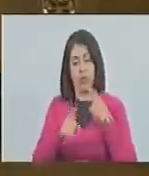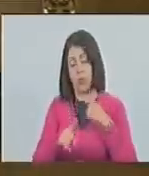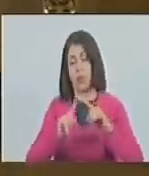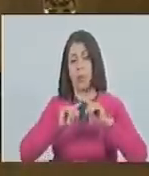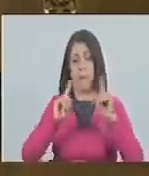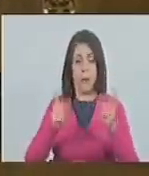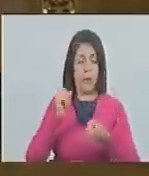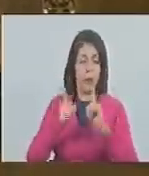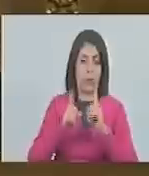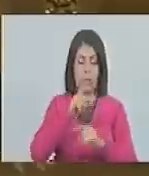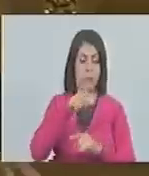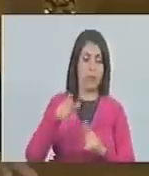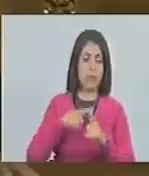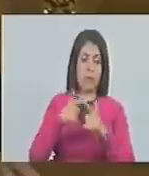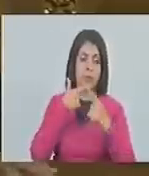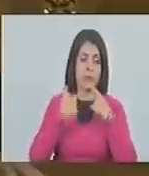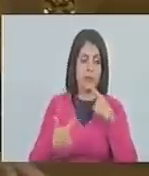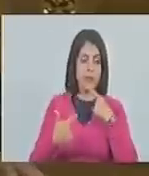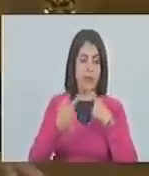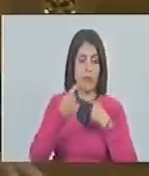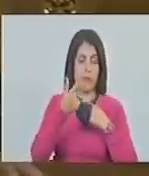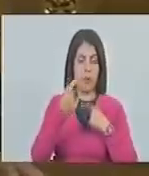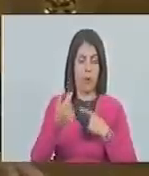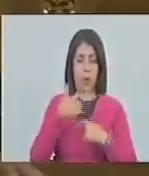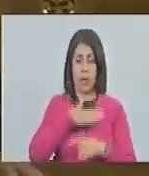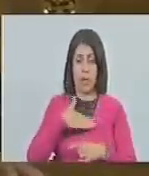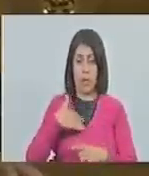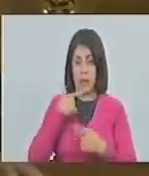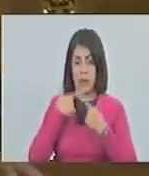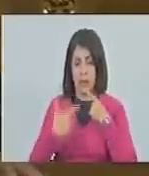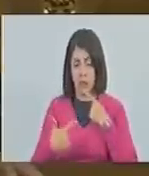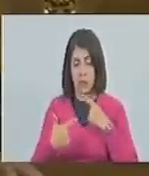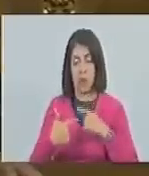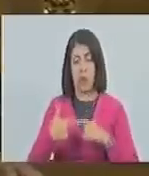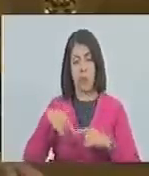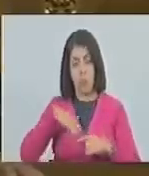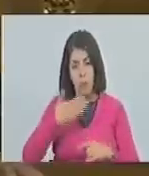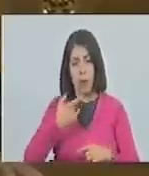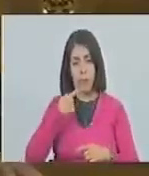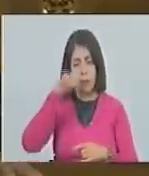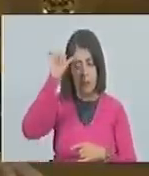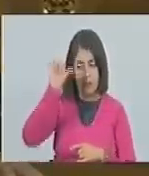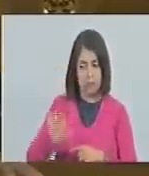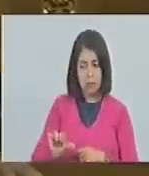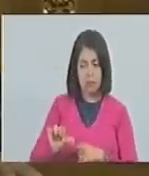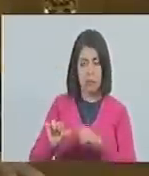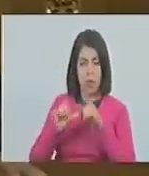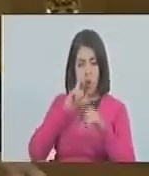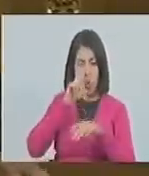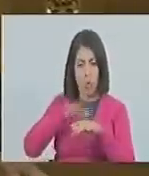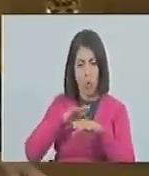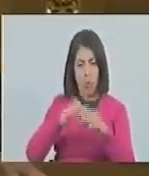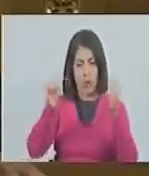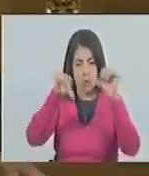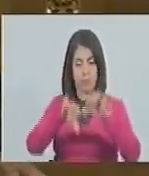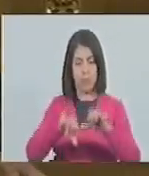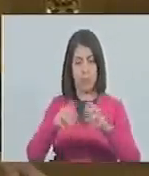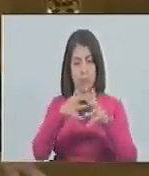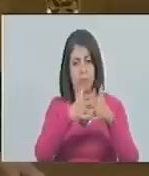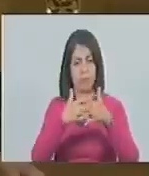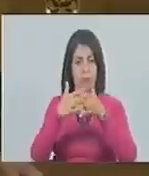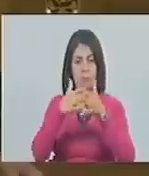pero bueno, algunas personas con un poco de mala intención pudieran considerar eso. Y bueno, luego de este